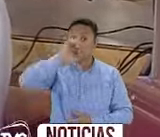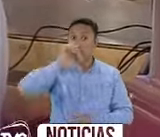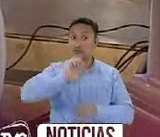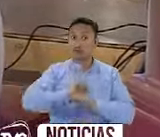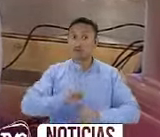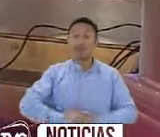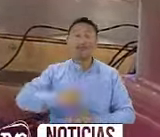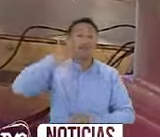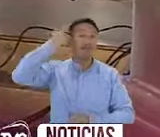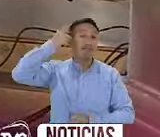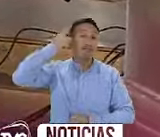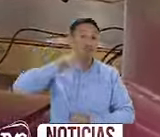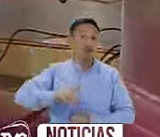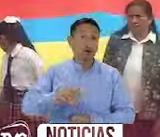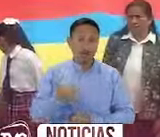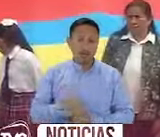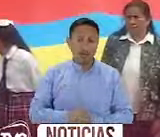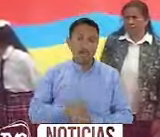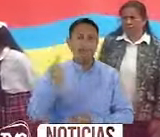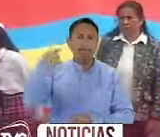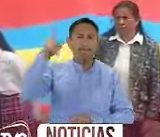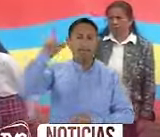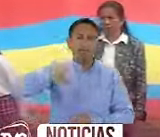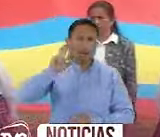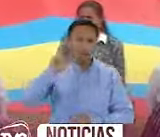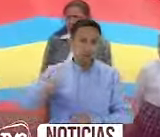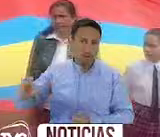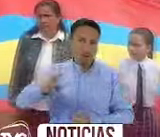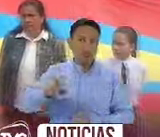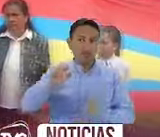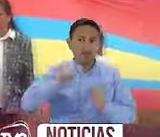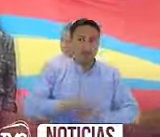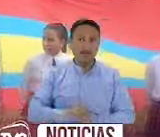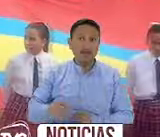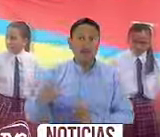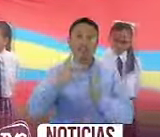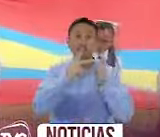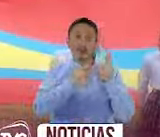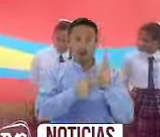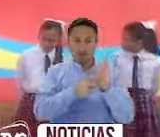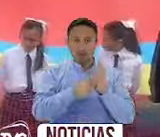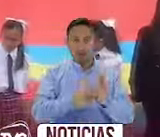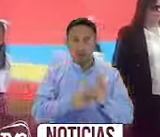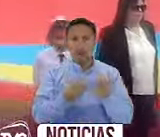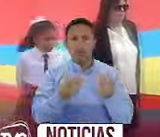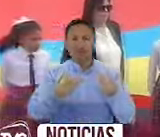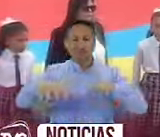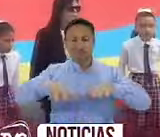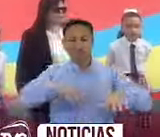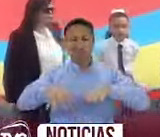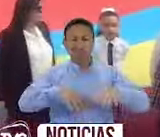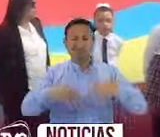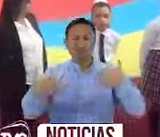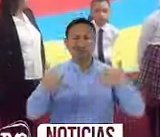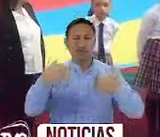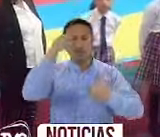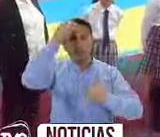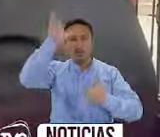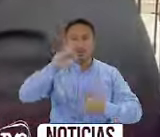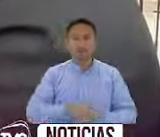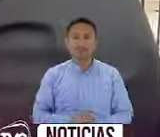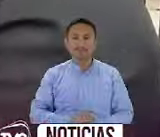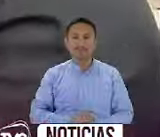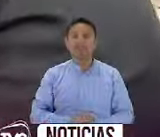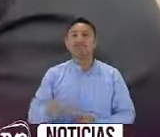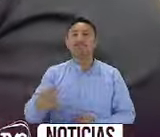para recibir a miles de turistas que podrán disfrutar de una programación repleta de actividades artísticas y culturales. Los eventos programados